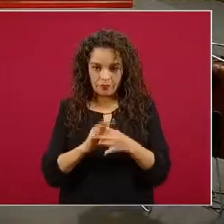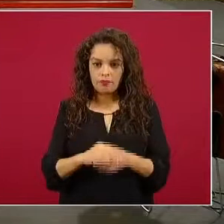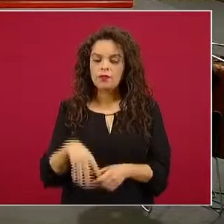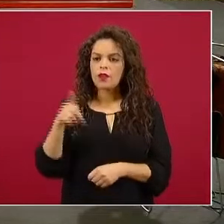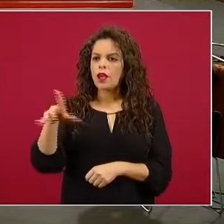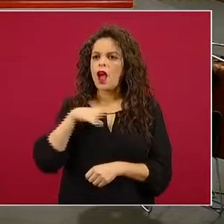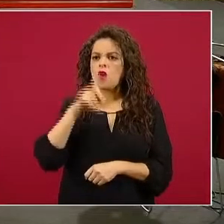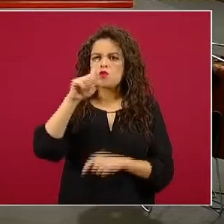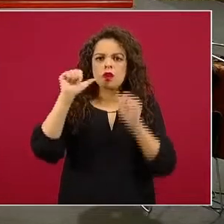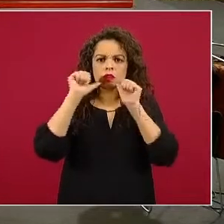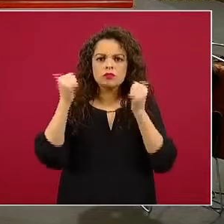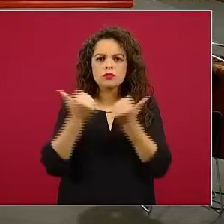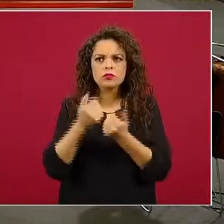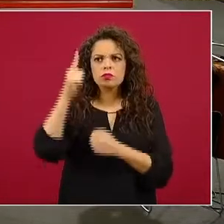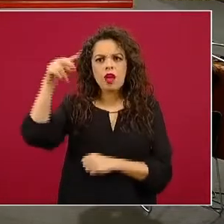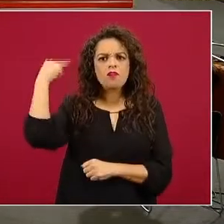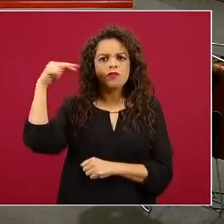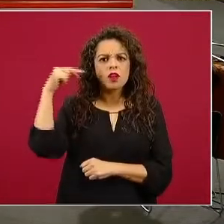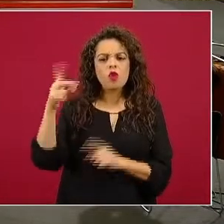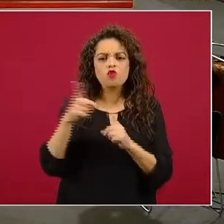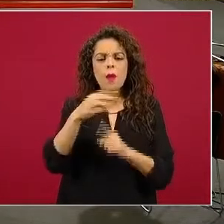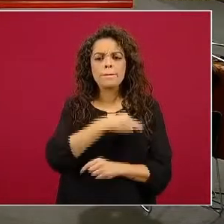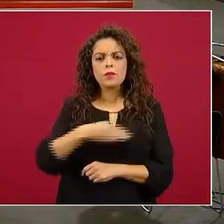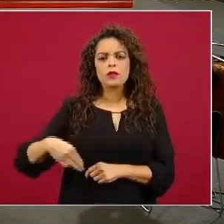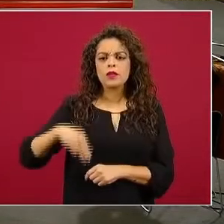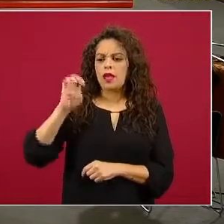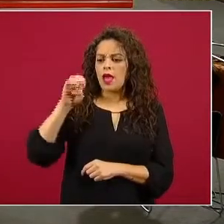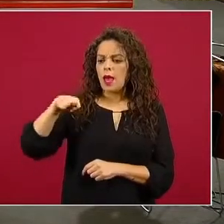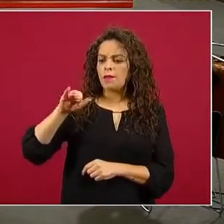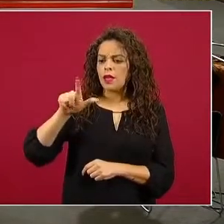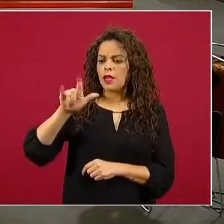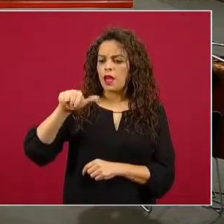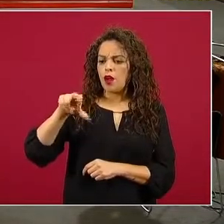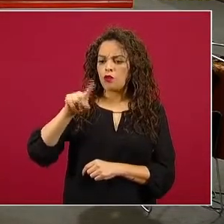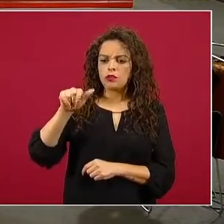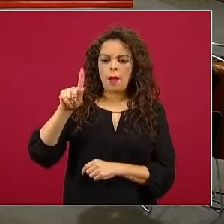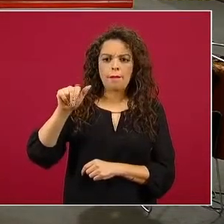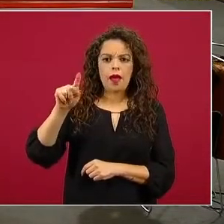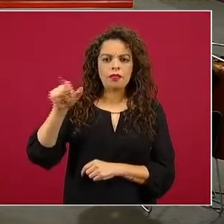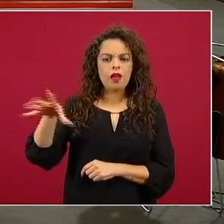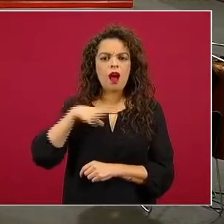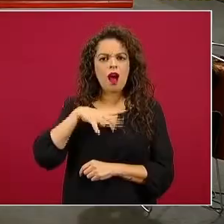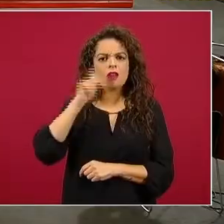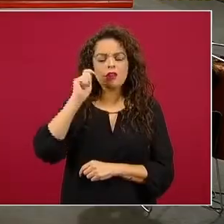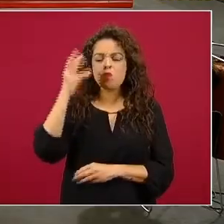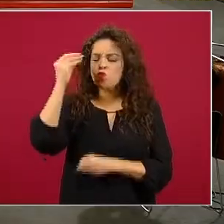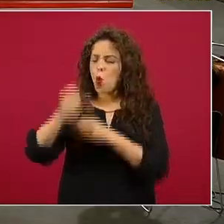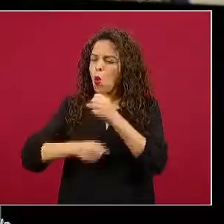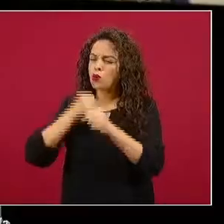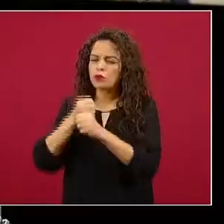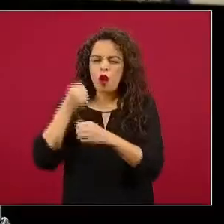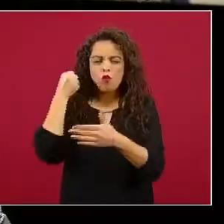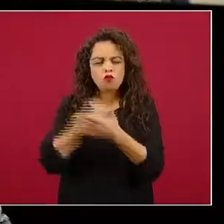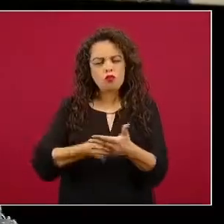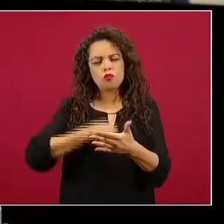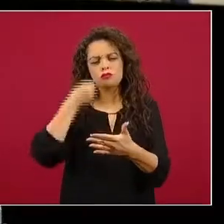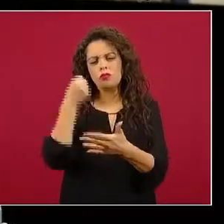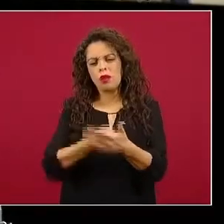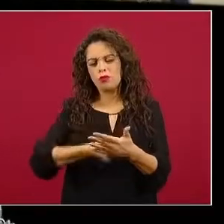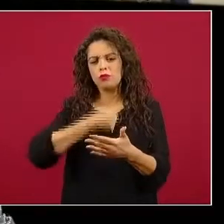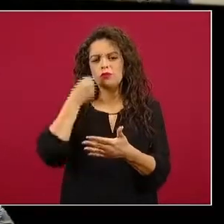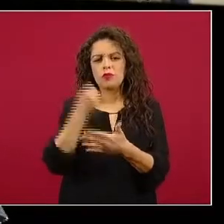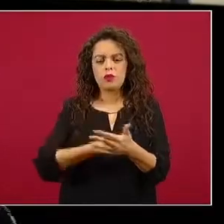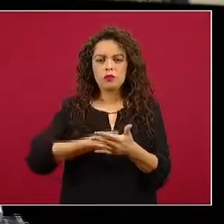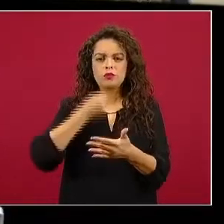Veracruz, del municipio Emiliano Zapata, donde tienen ahora sí que una lucha de años con un rastro